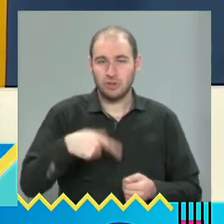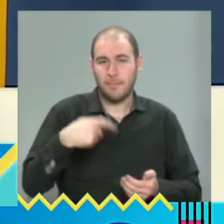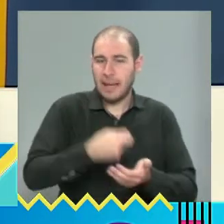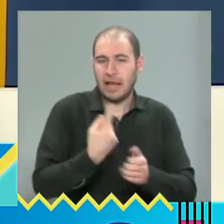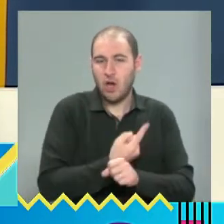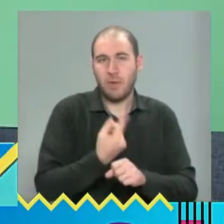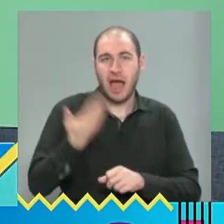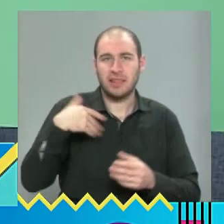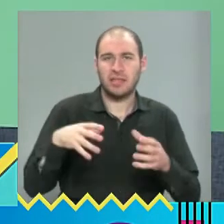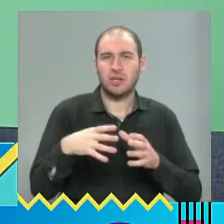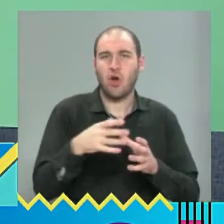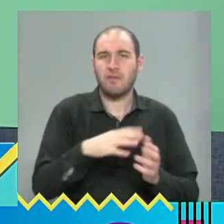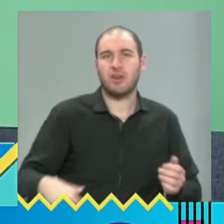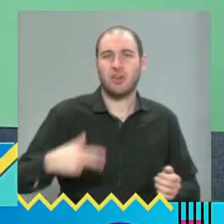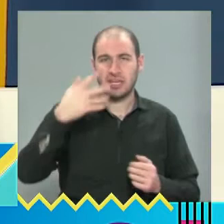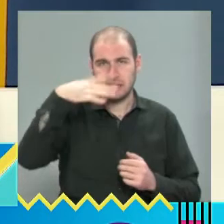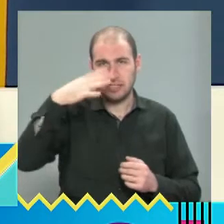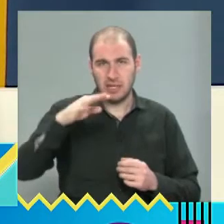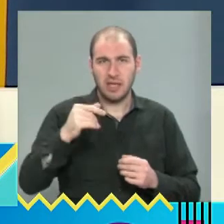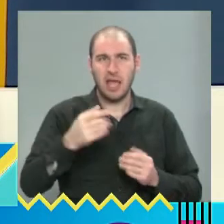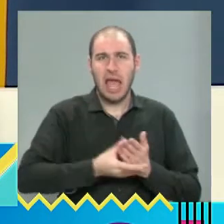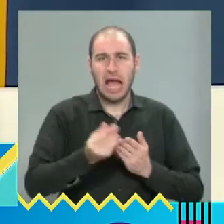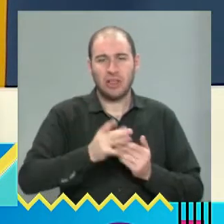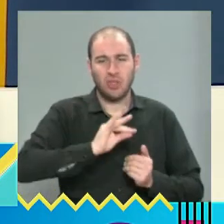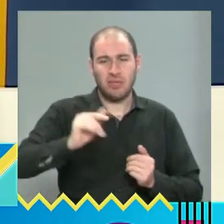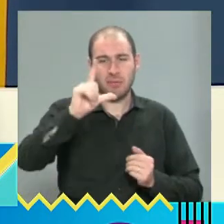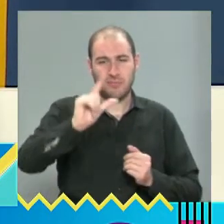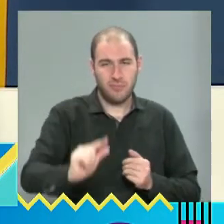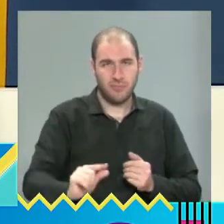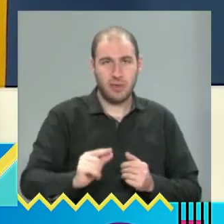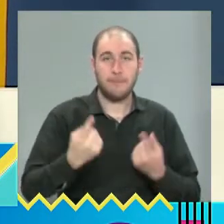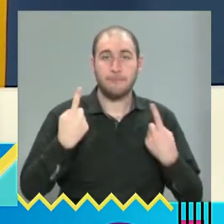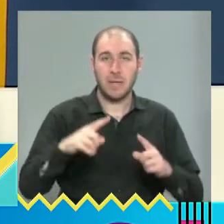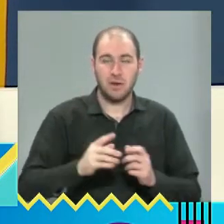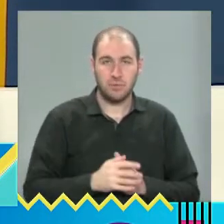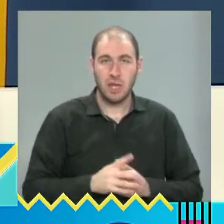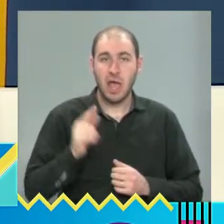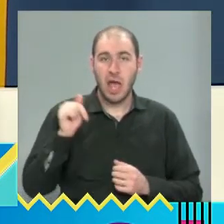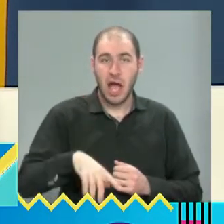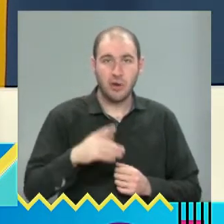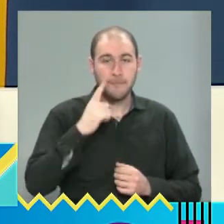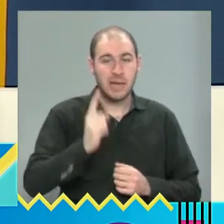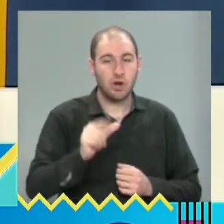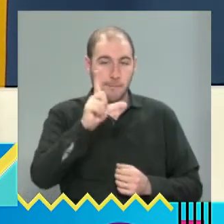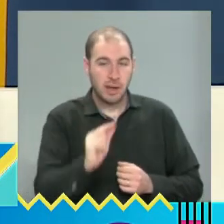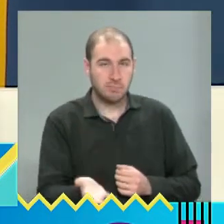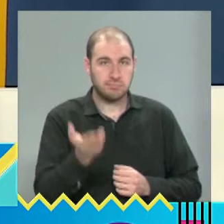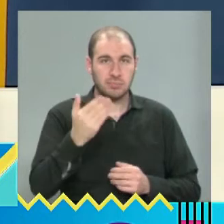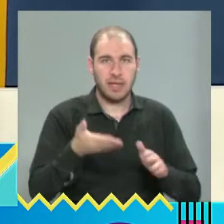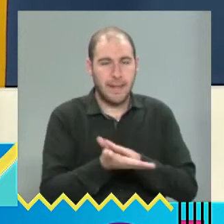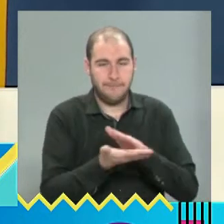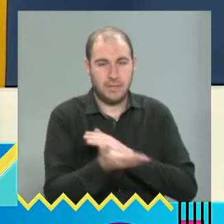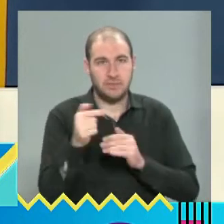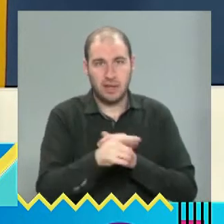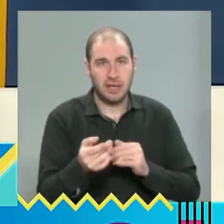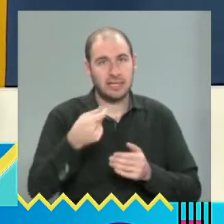en la época de Cristina. Se bajó mucho el costo de la deuda, pero ahora con suba del riesgo país, nuevas emisiones nos van a cobrar